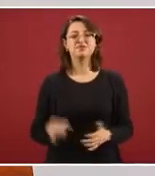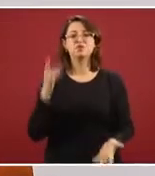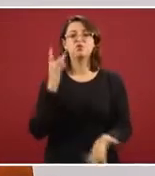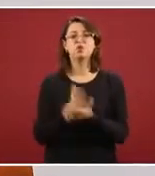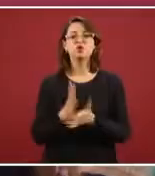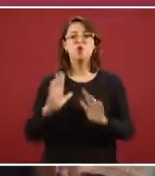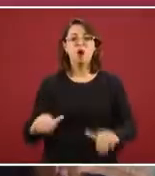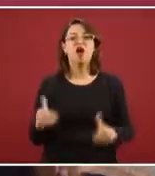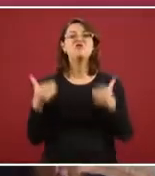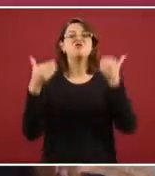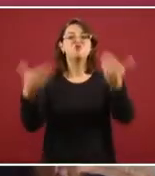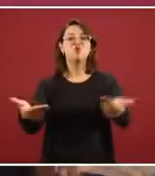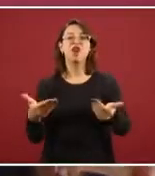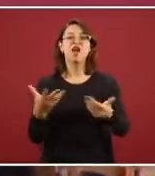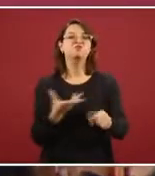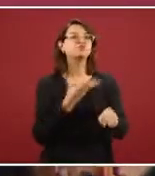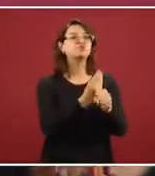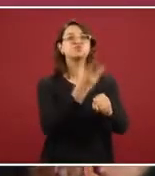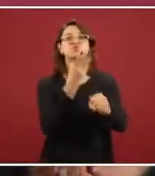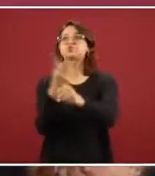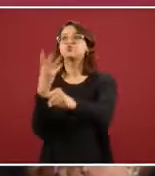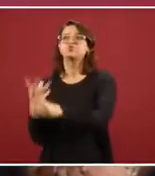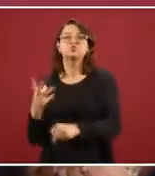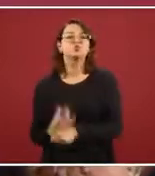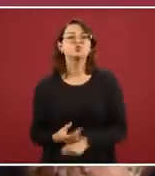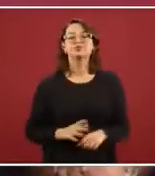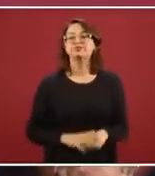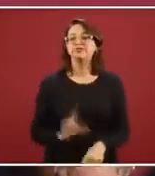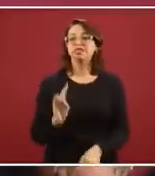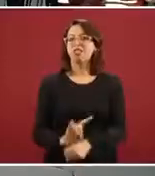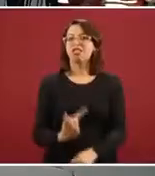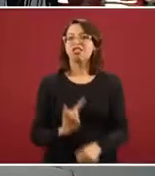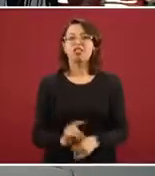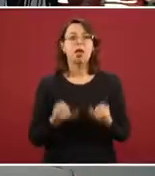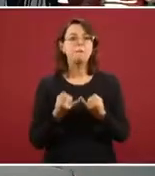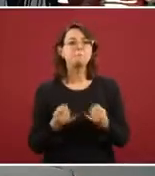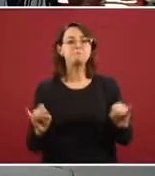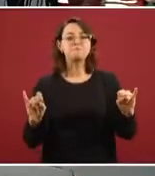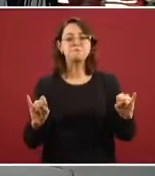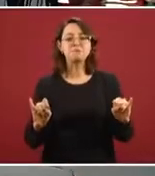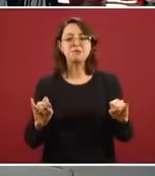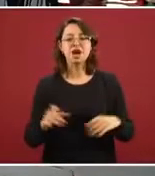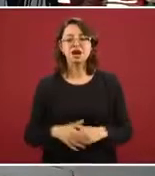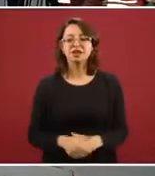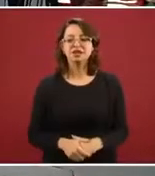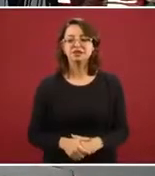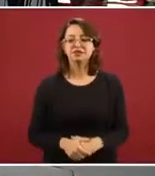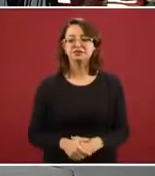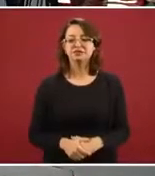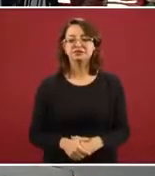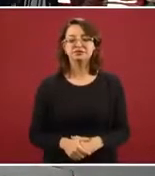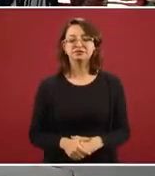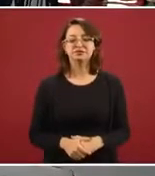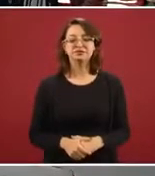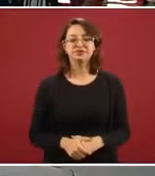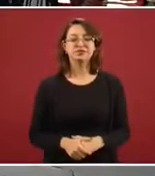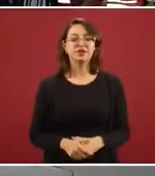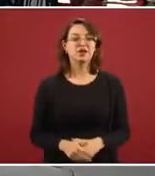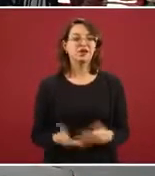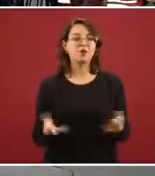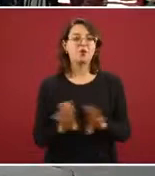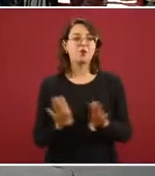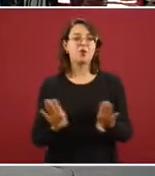fachada nada más para la inauguración cómo escenografía